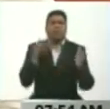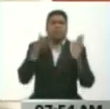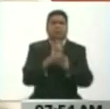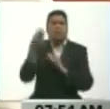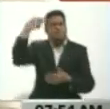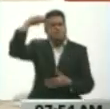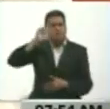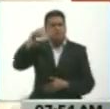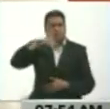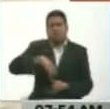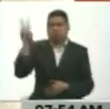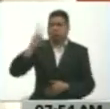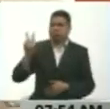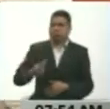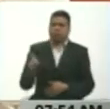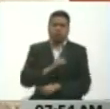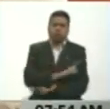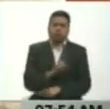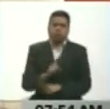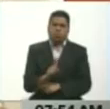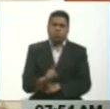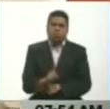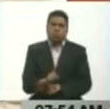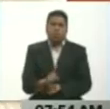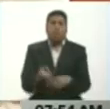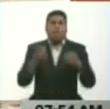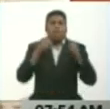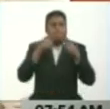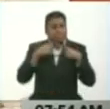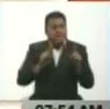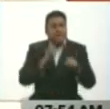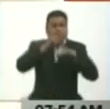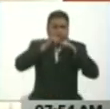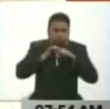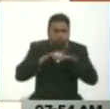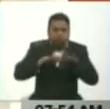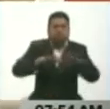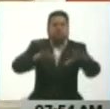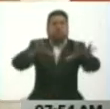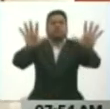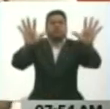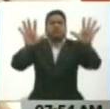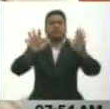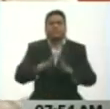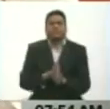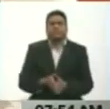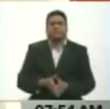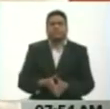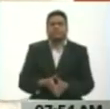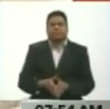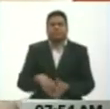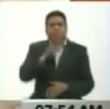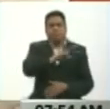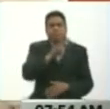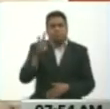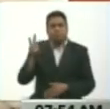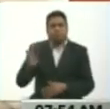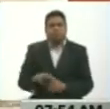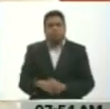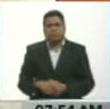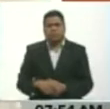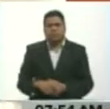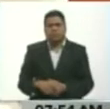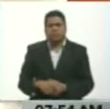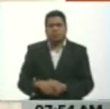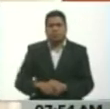no ocurrió en Venezuela, pero se pone a circular casos de supuestamente casos de página roja, de